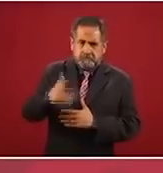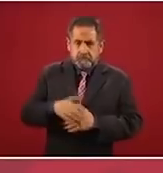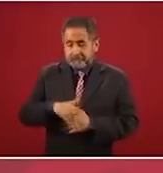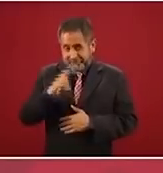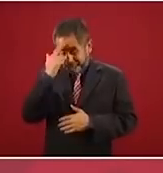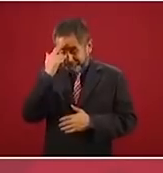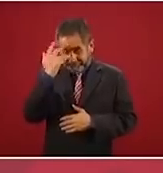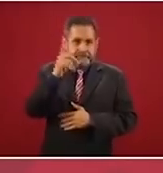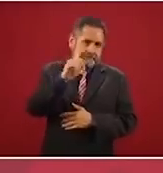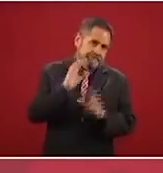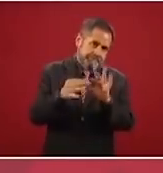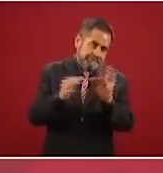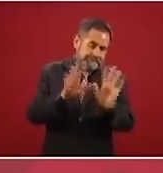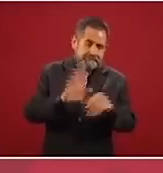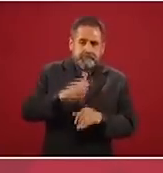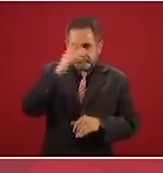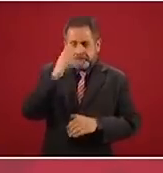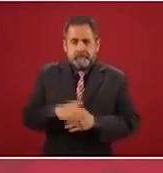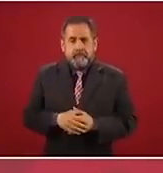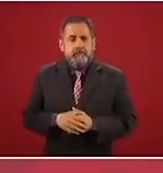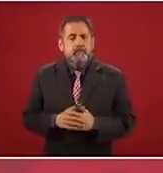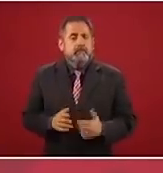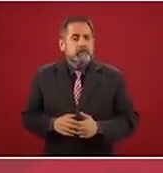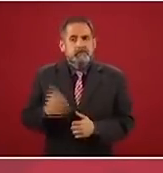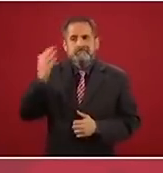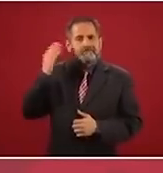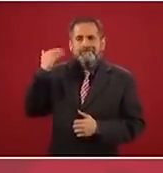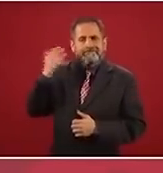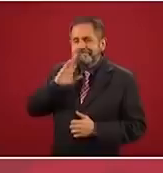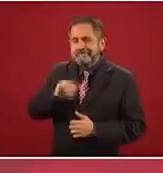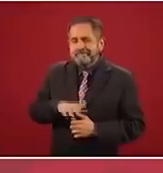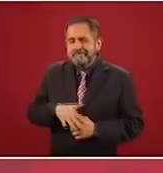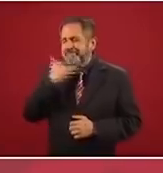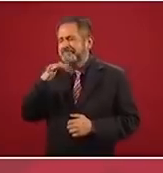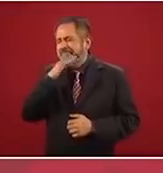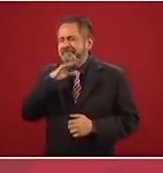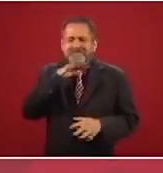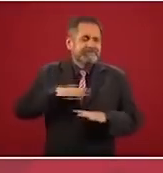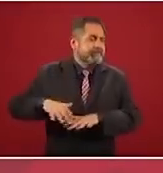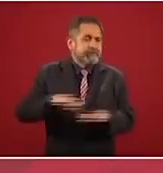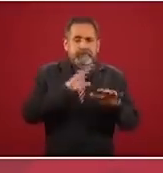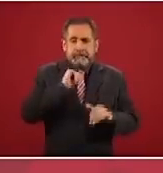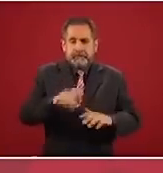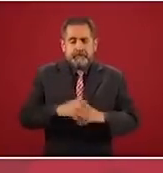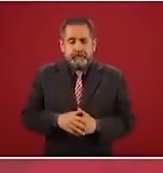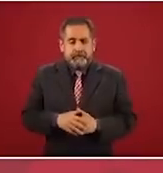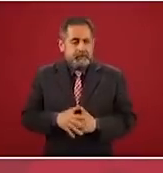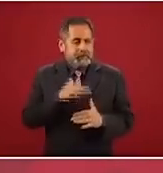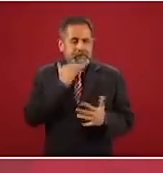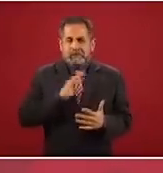también eso es otro. Como estaba todo echado a perder,